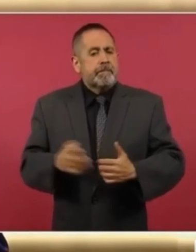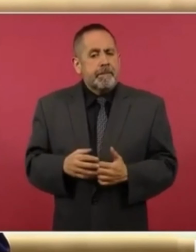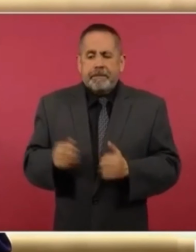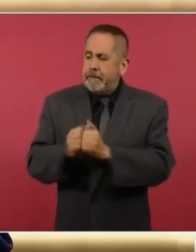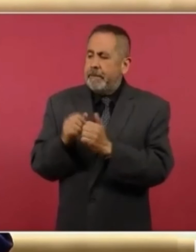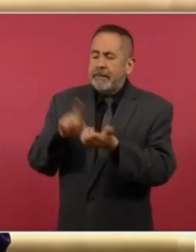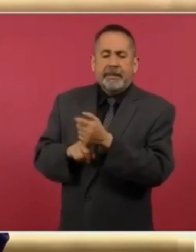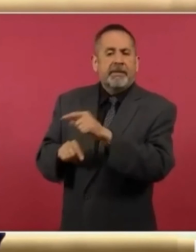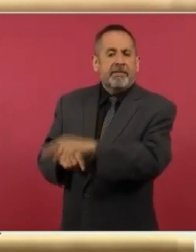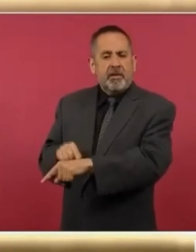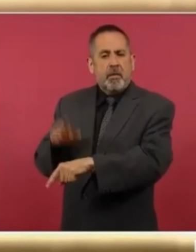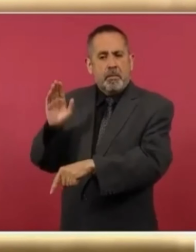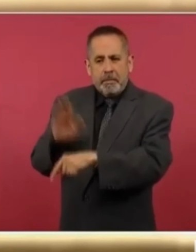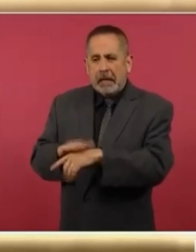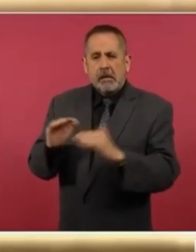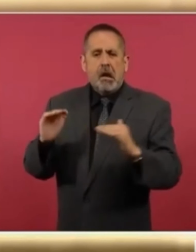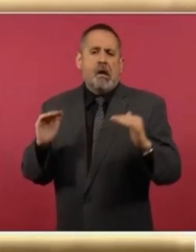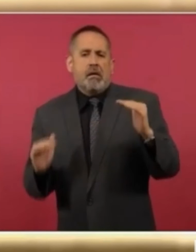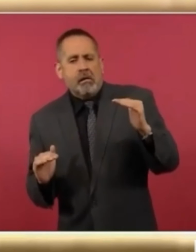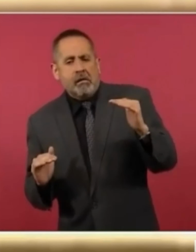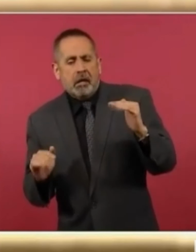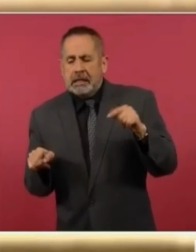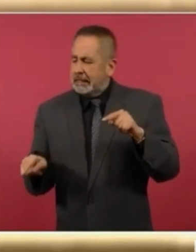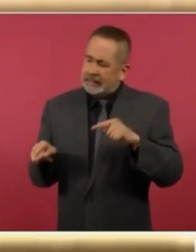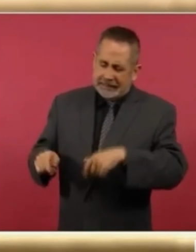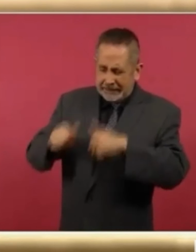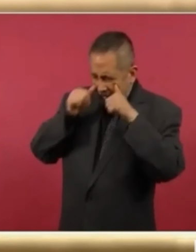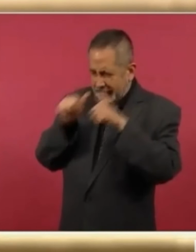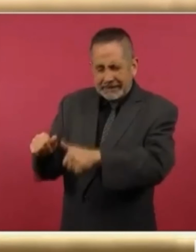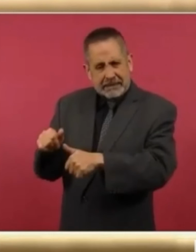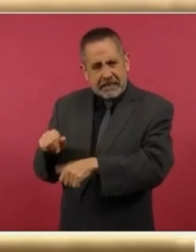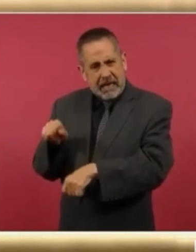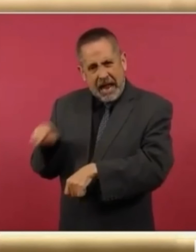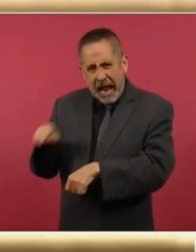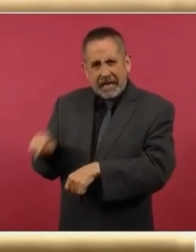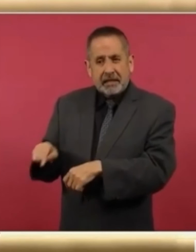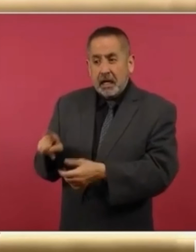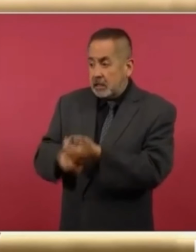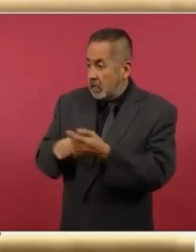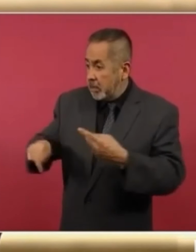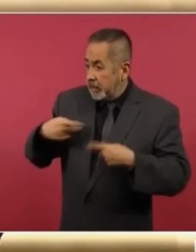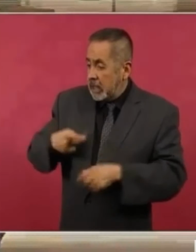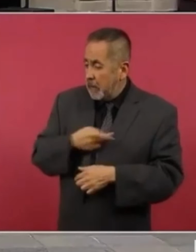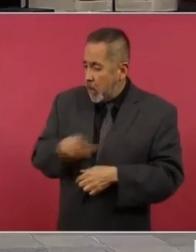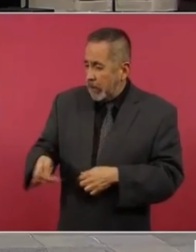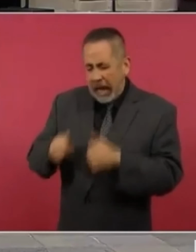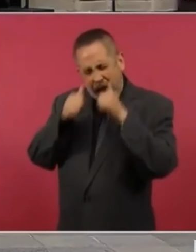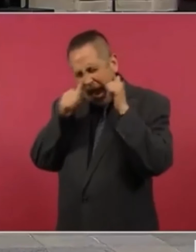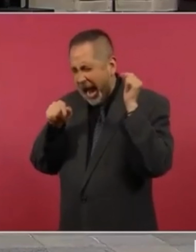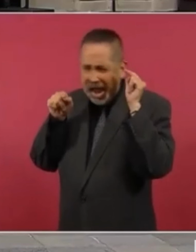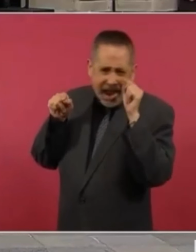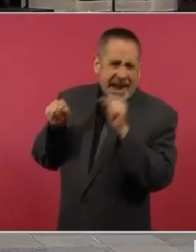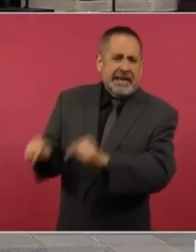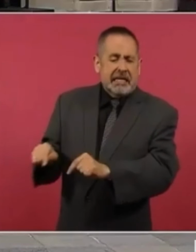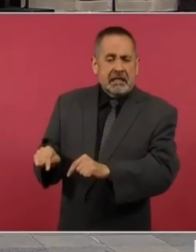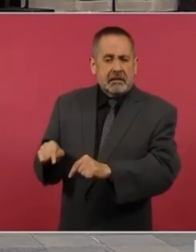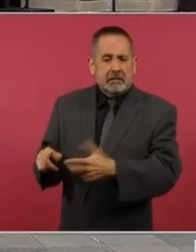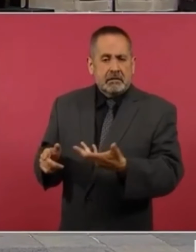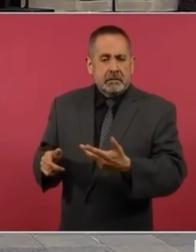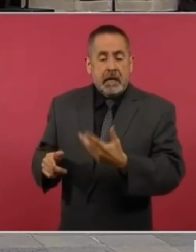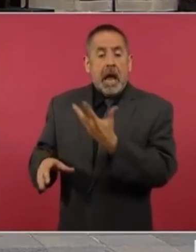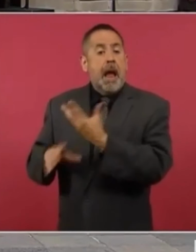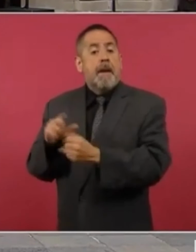con más desigualdad y pobreza, que la